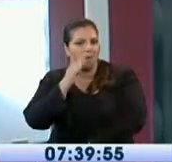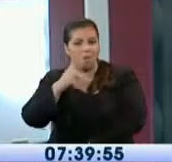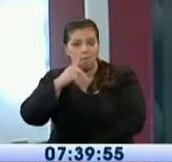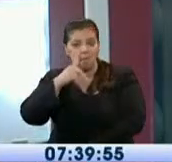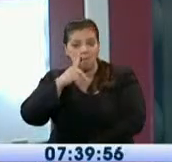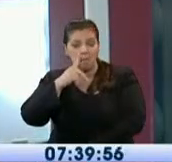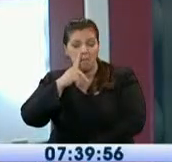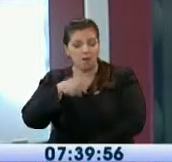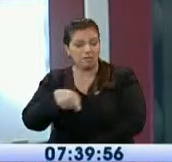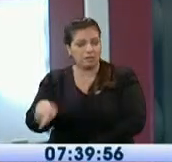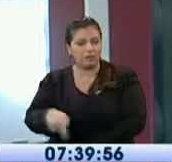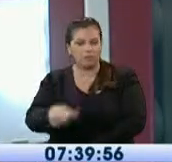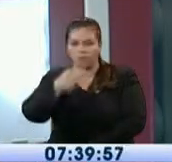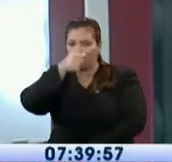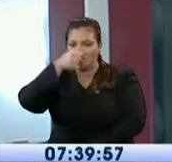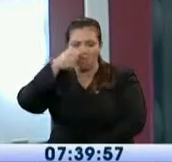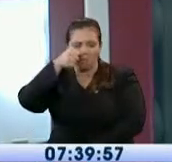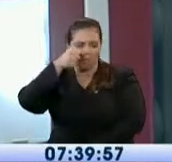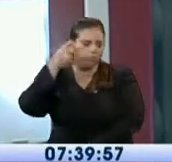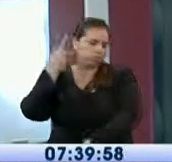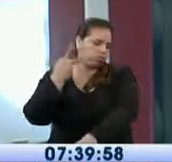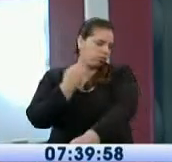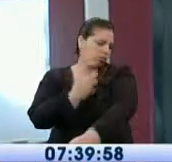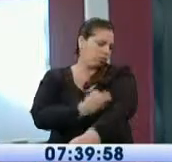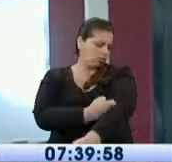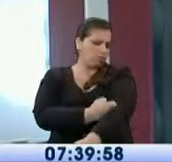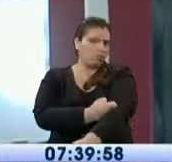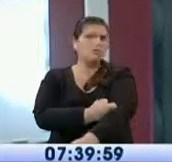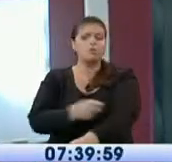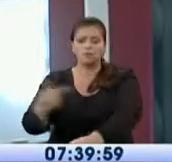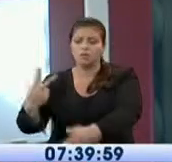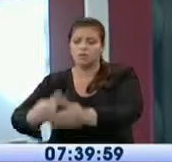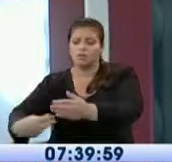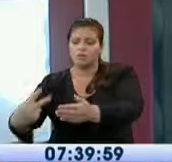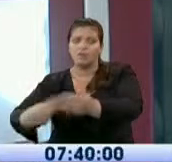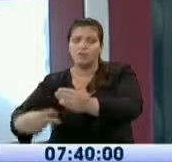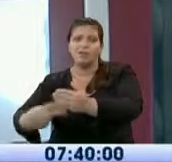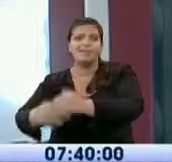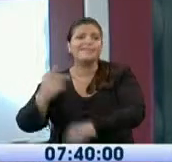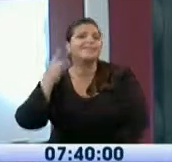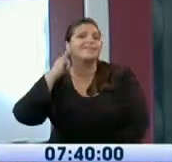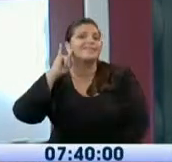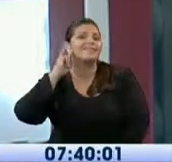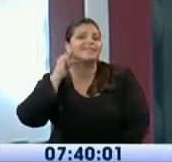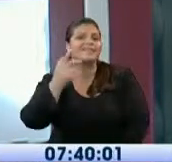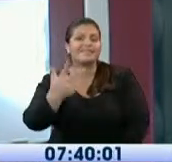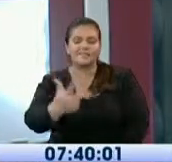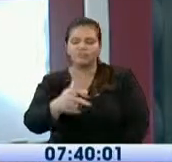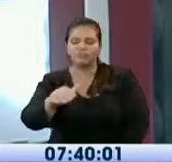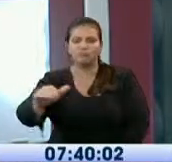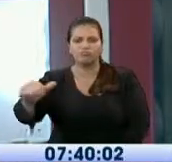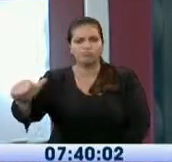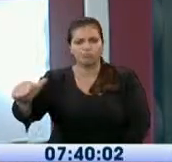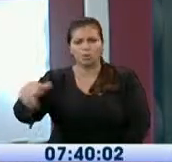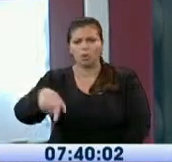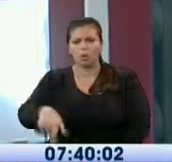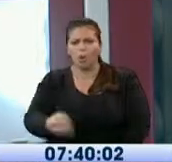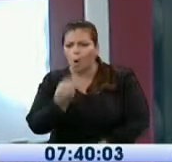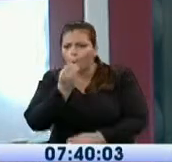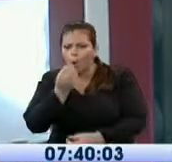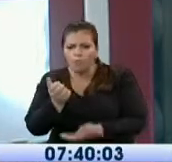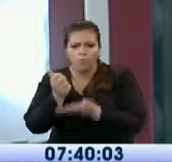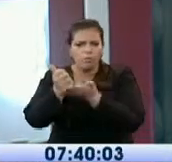Según las investigaciones, ellas presentaban descuido físico porque los padres aparentemente son consumidores de